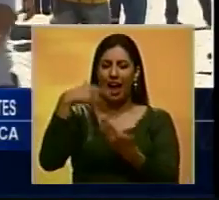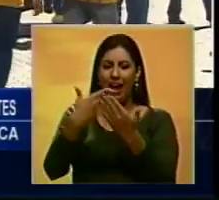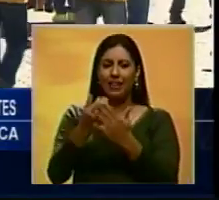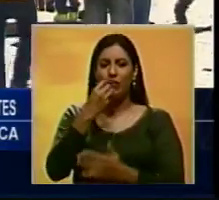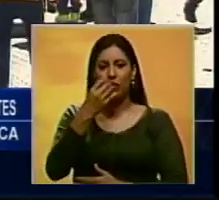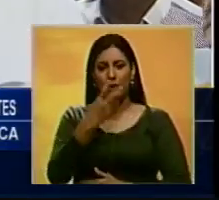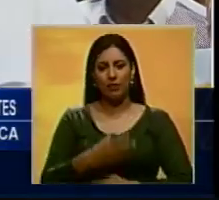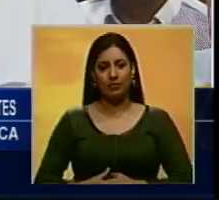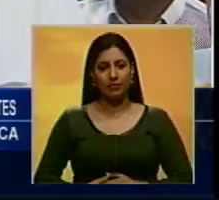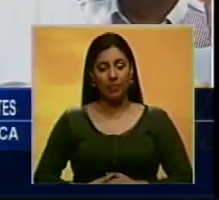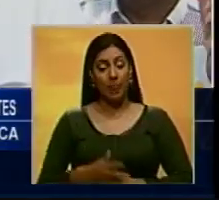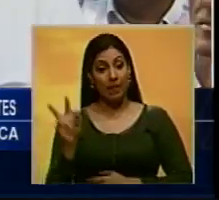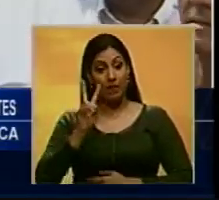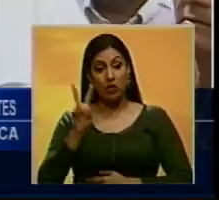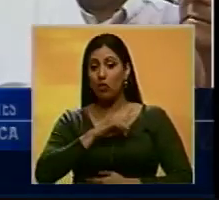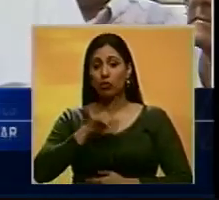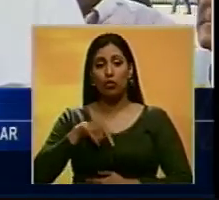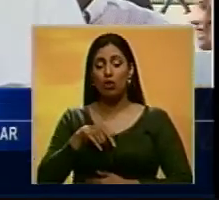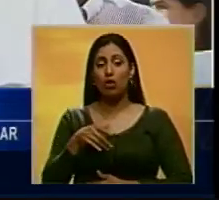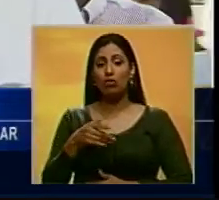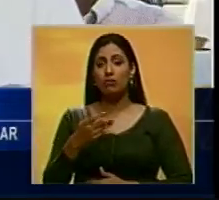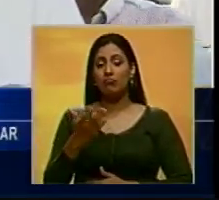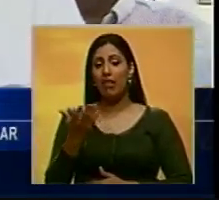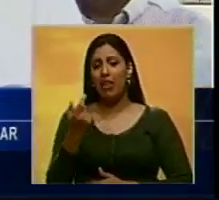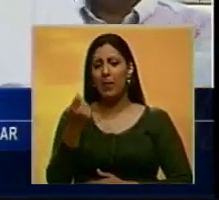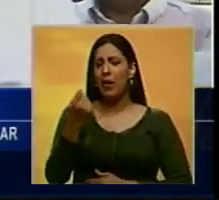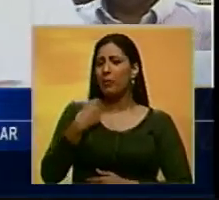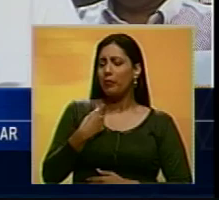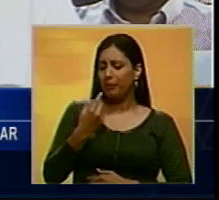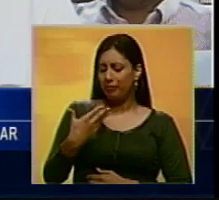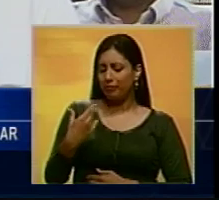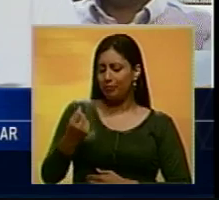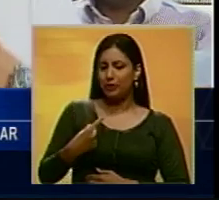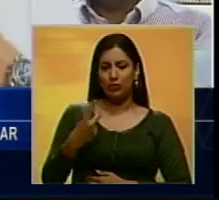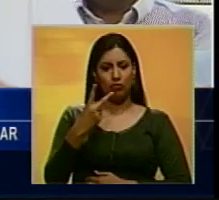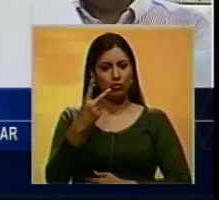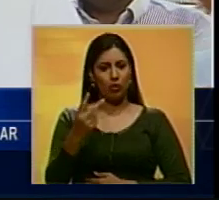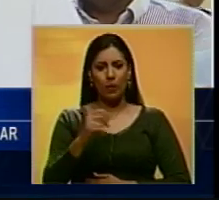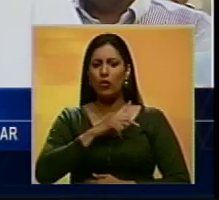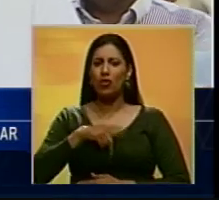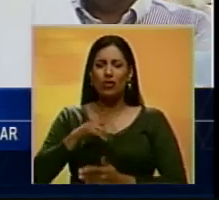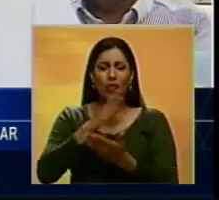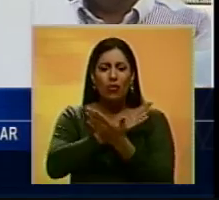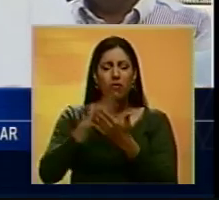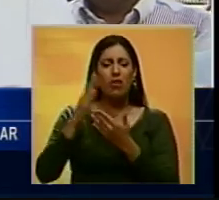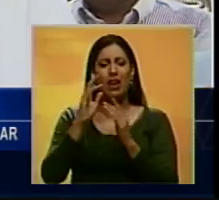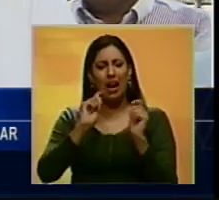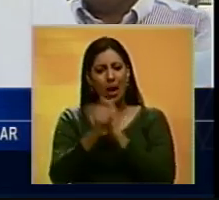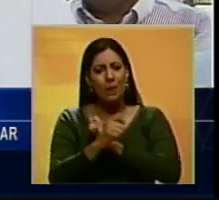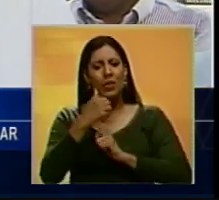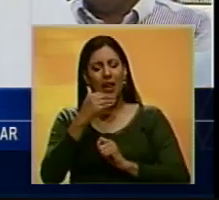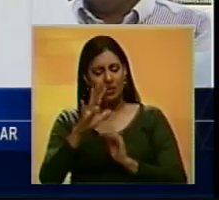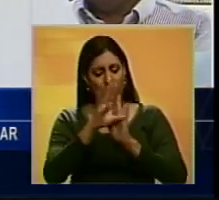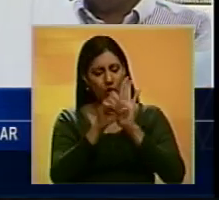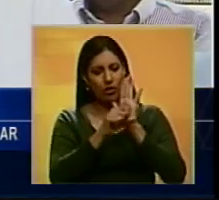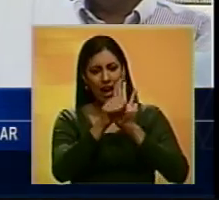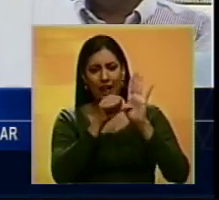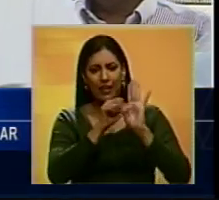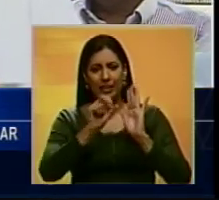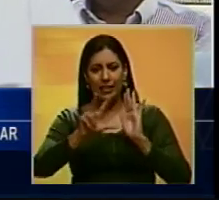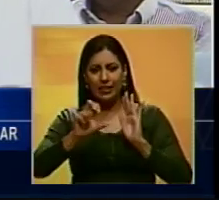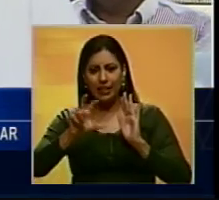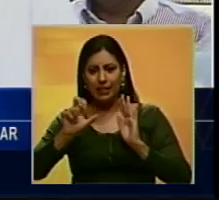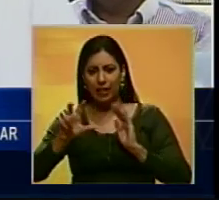Nunciatura Apostólica. Los venezolanos no estamos pidiendo migajas. Estamos pidiendo la restitución de la Constitución y así lo establece el artículo